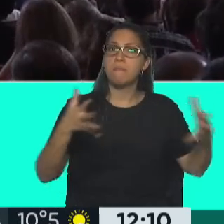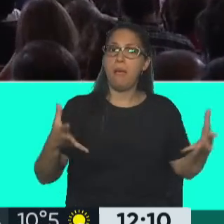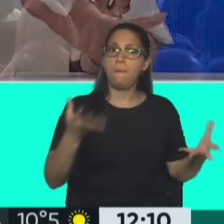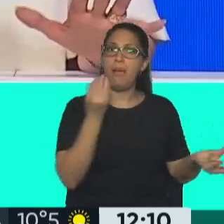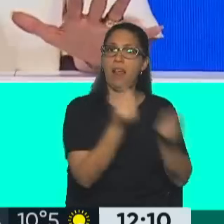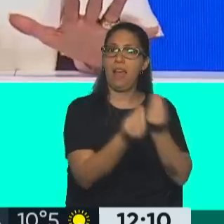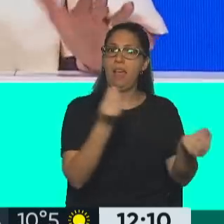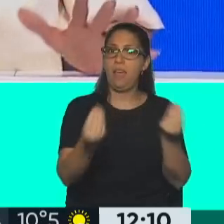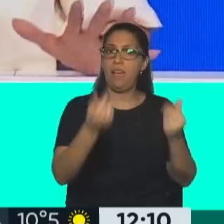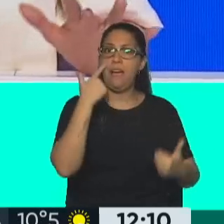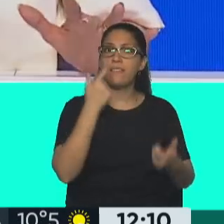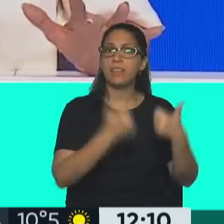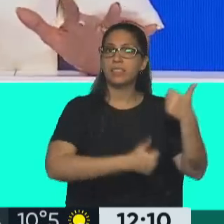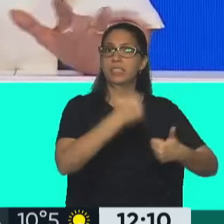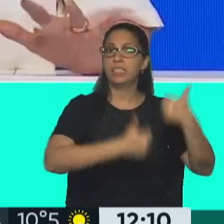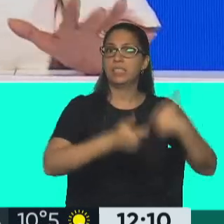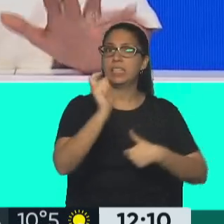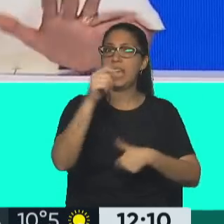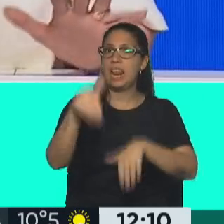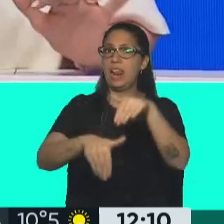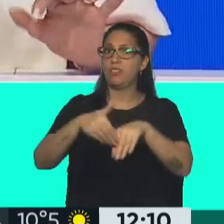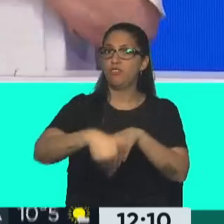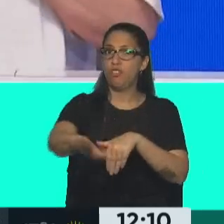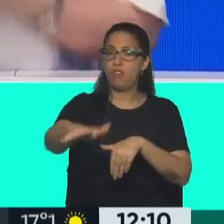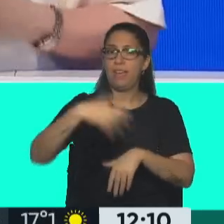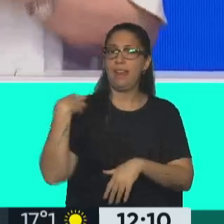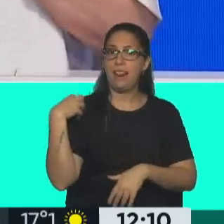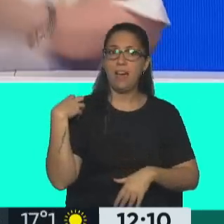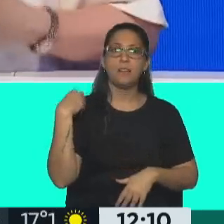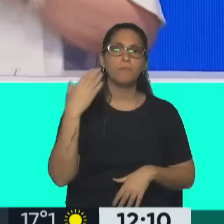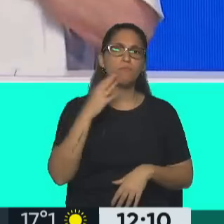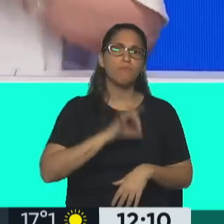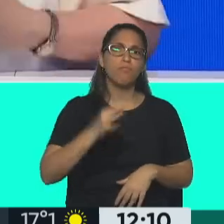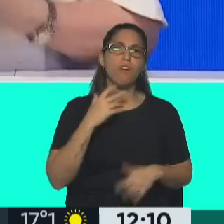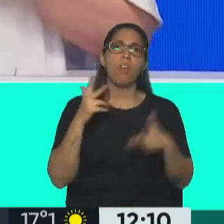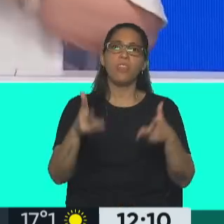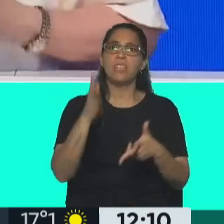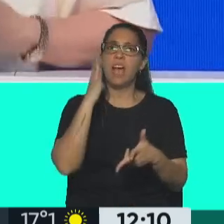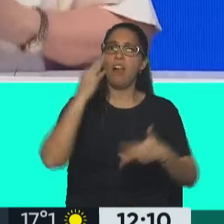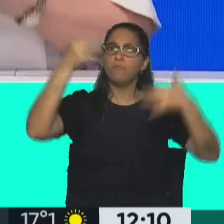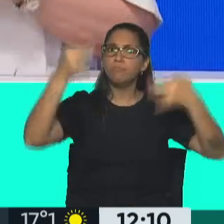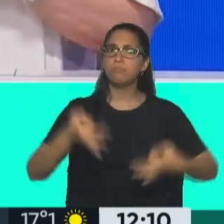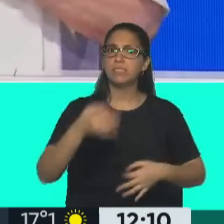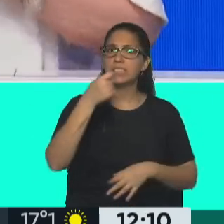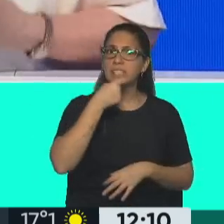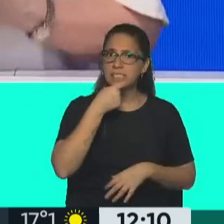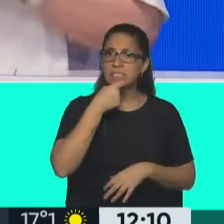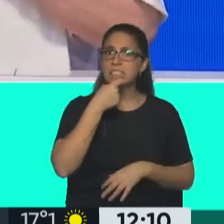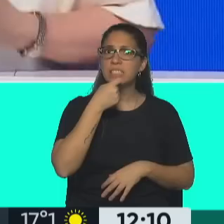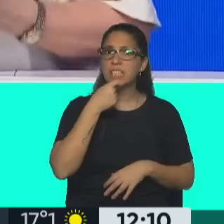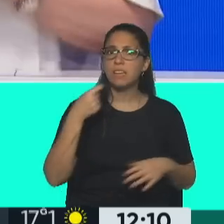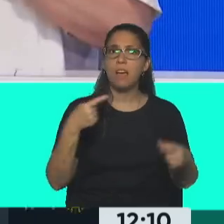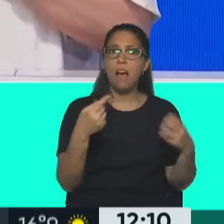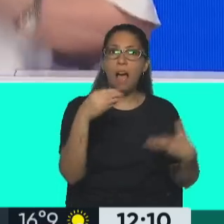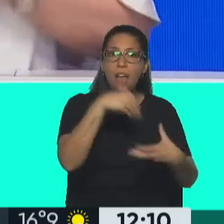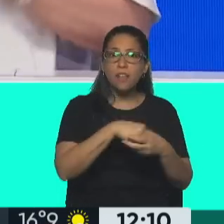el camino hacia las elecciones, y por otro lado, ¿dará alguna certeza sobre si habrá o no una confrontación interna